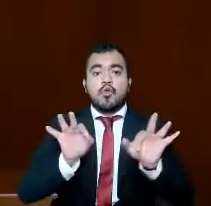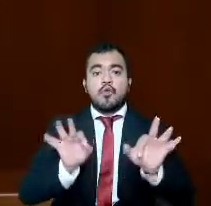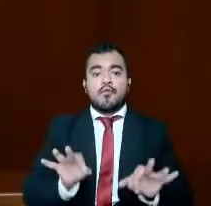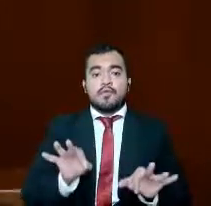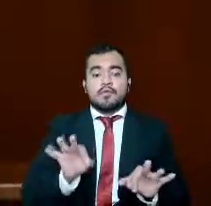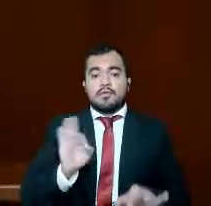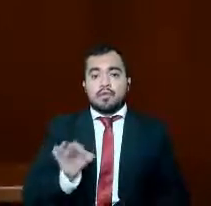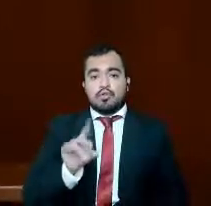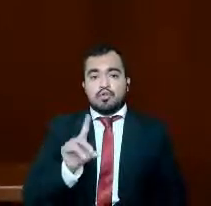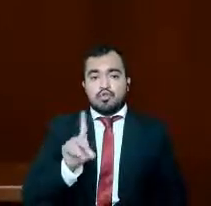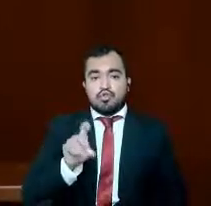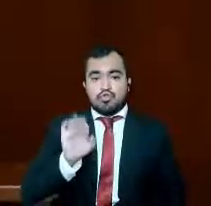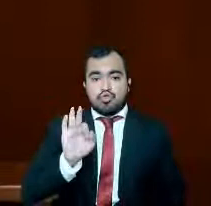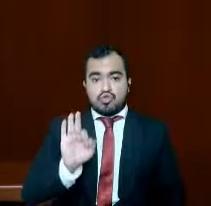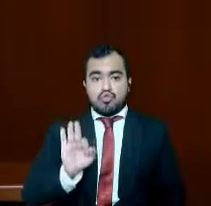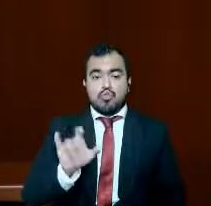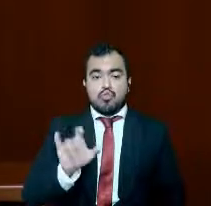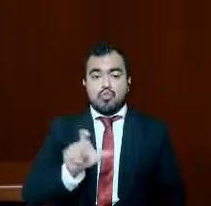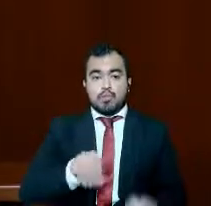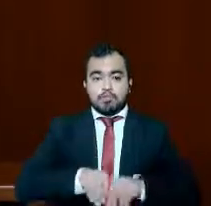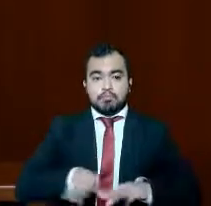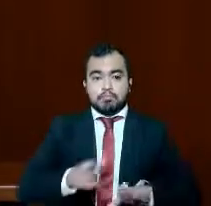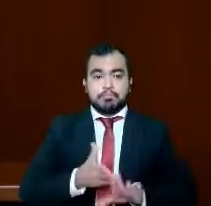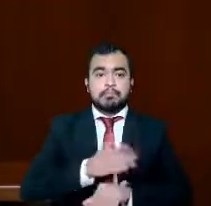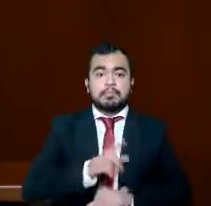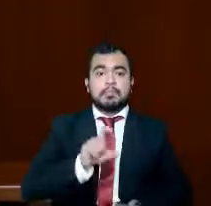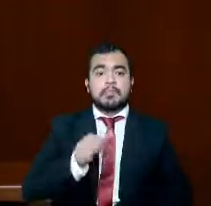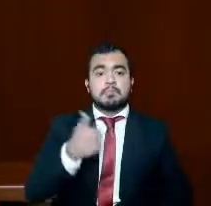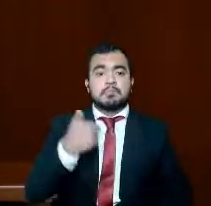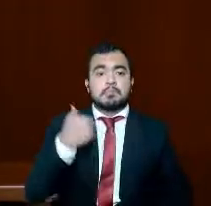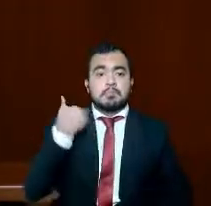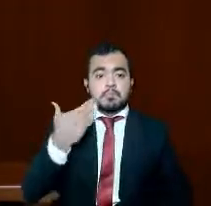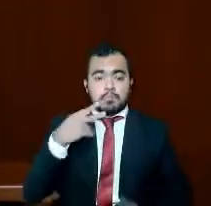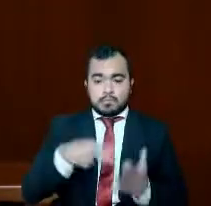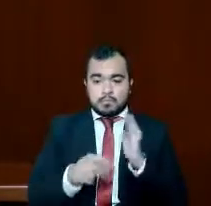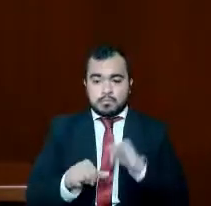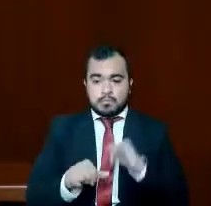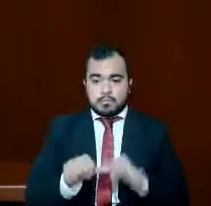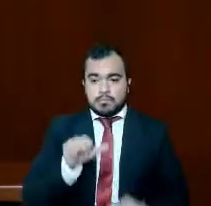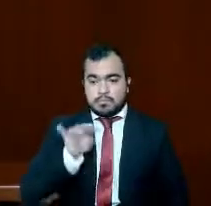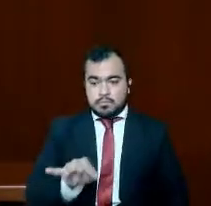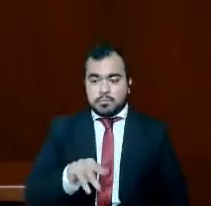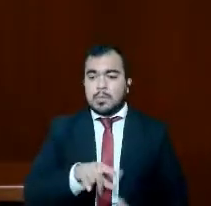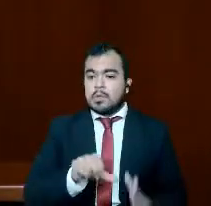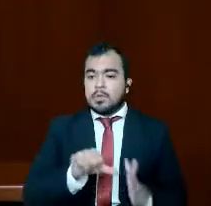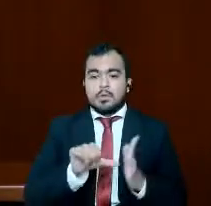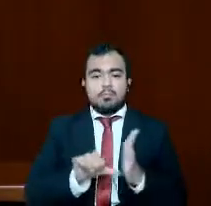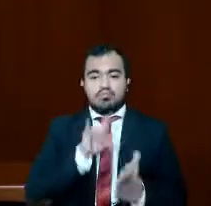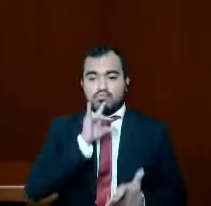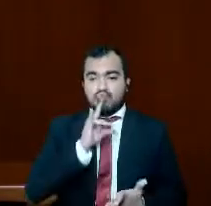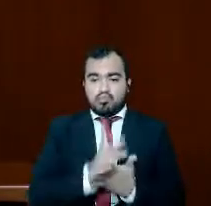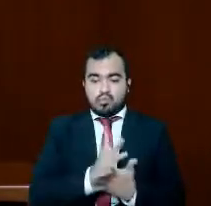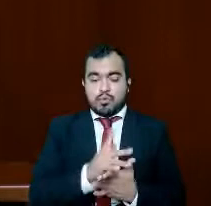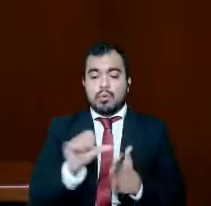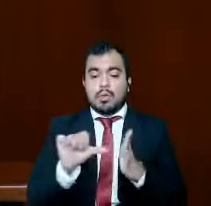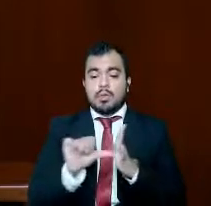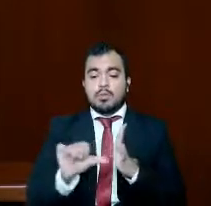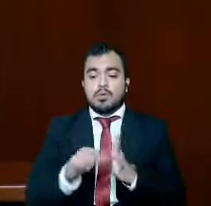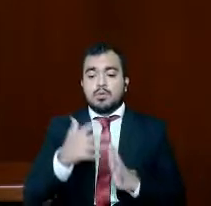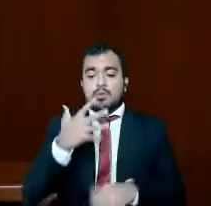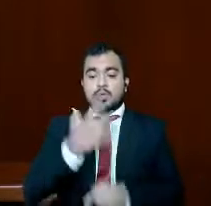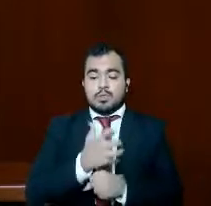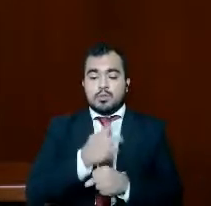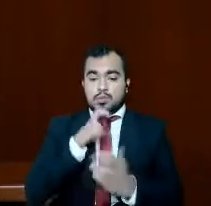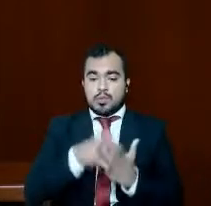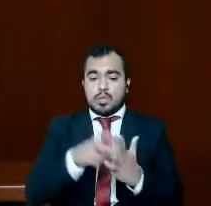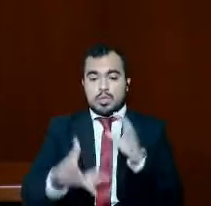de 2019. Artículo único. Se reforma el artículo 5º transitorio del decreto